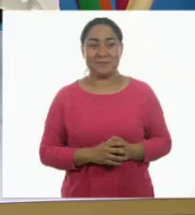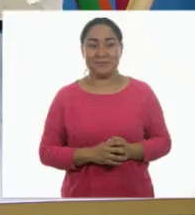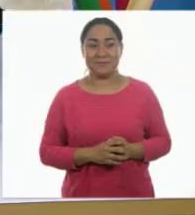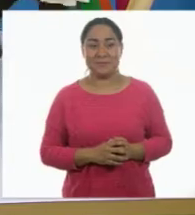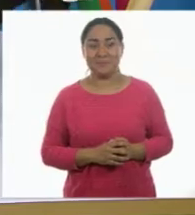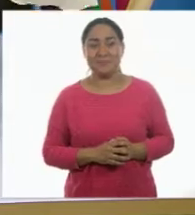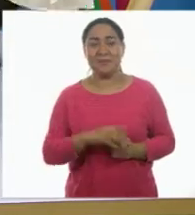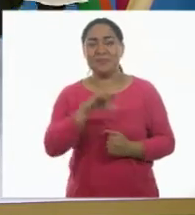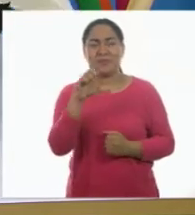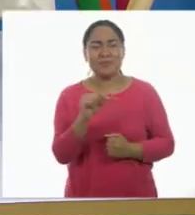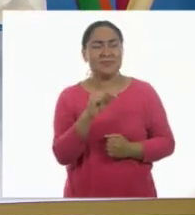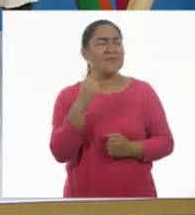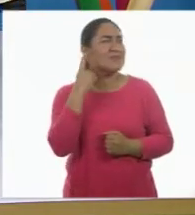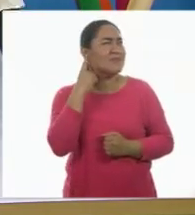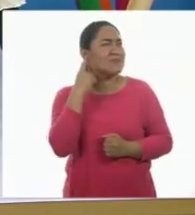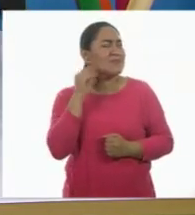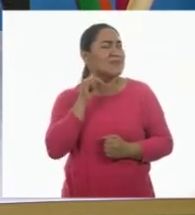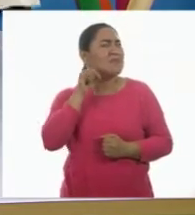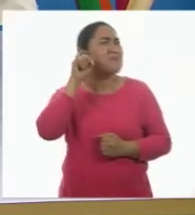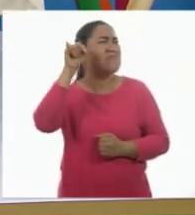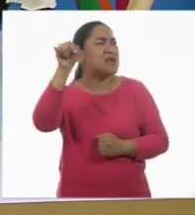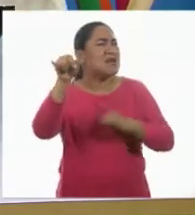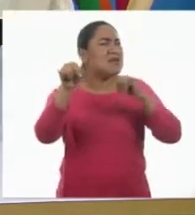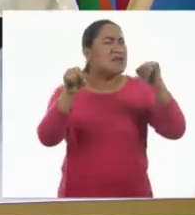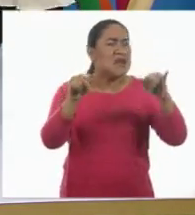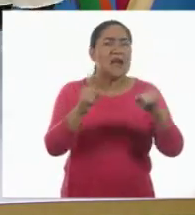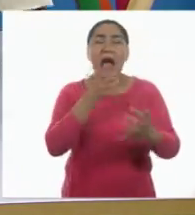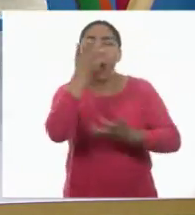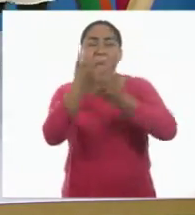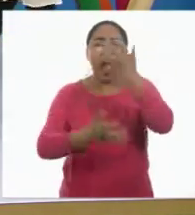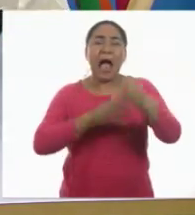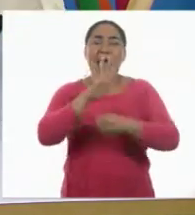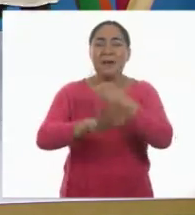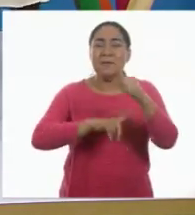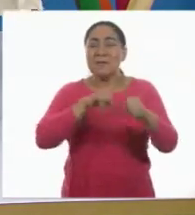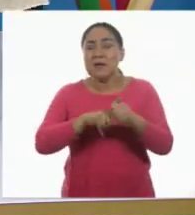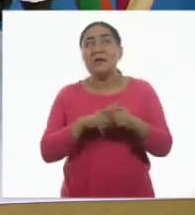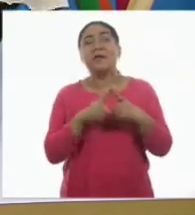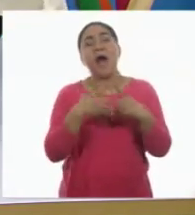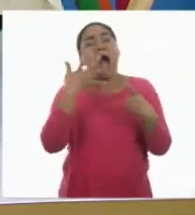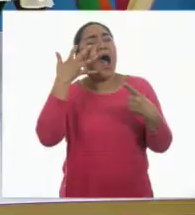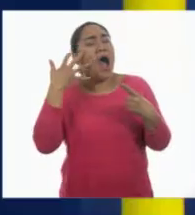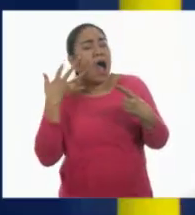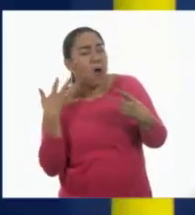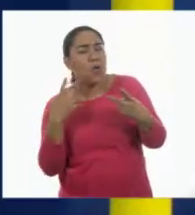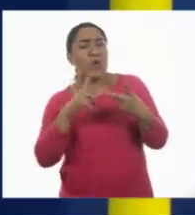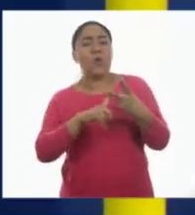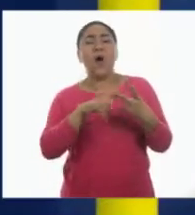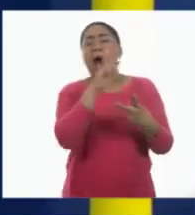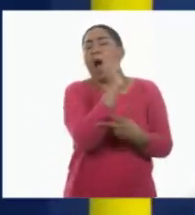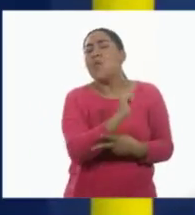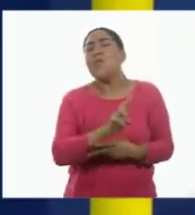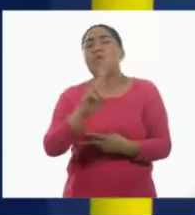Y se escuchaba a lo lejos un... Y se oían a todos los animales. ¡Miau!